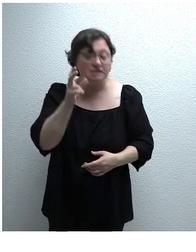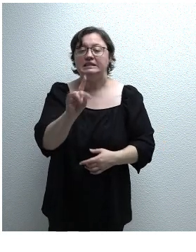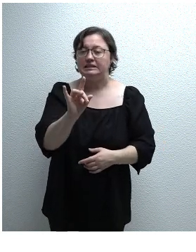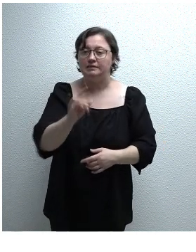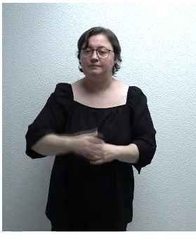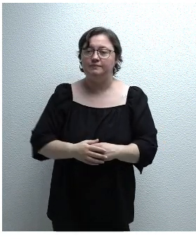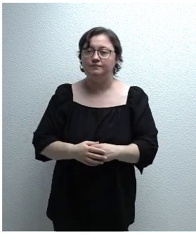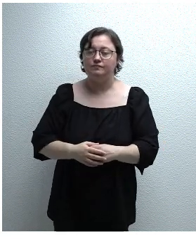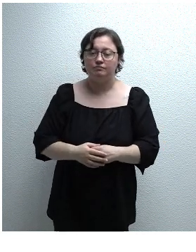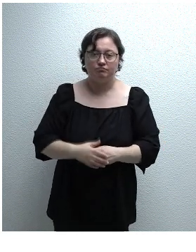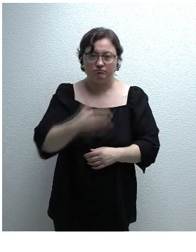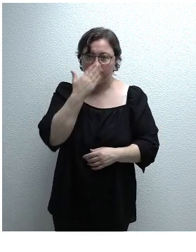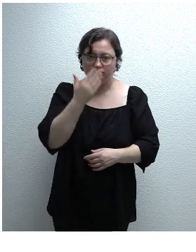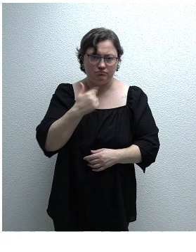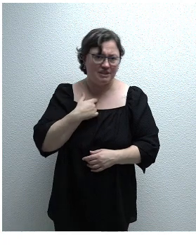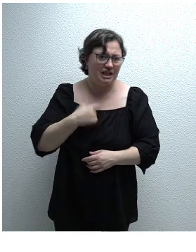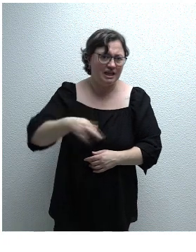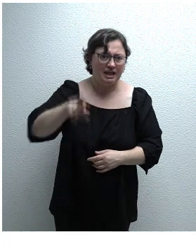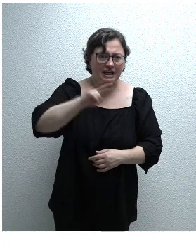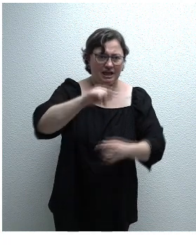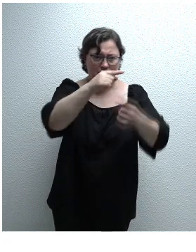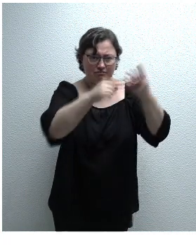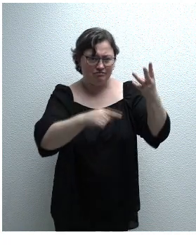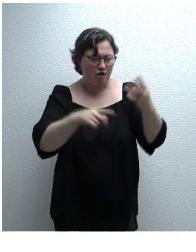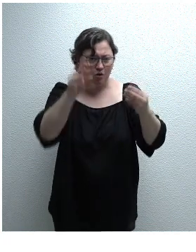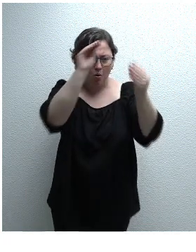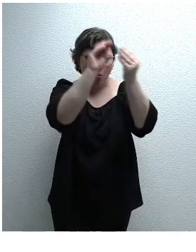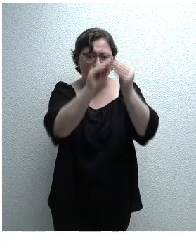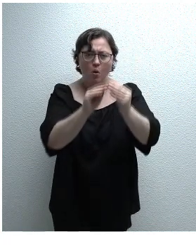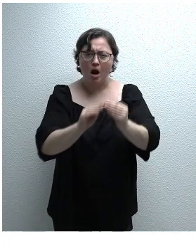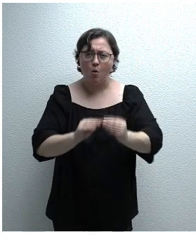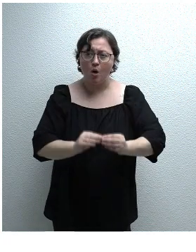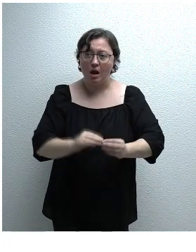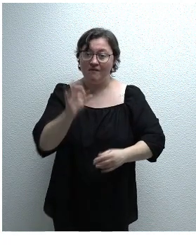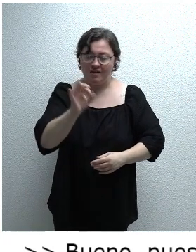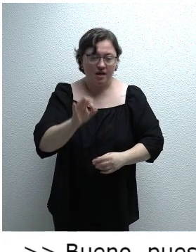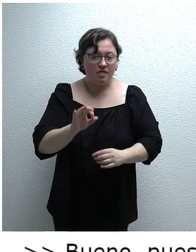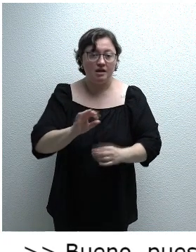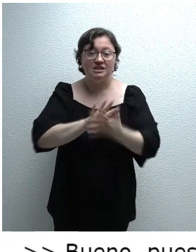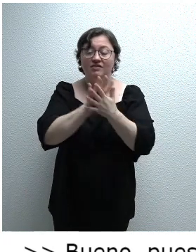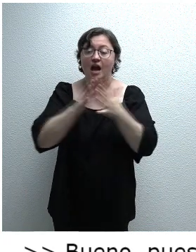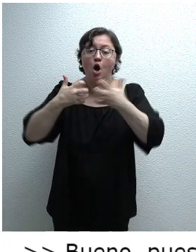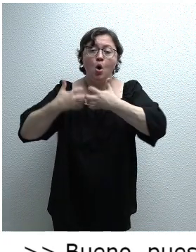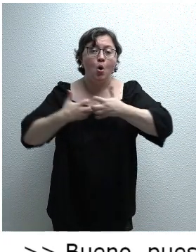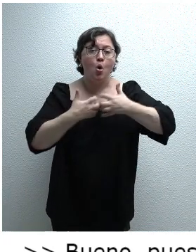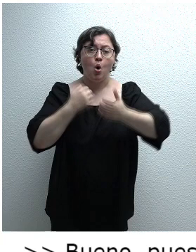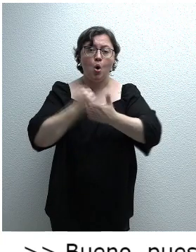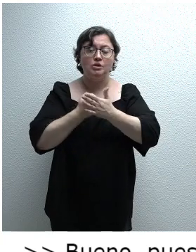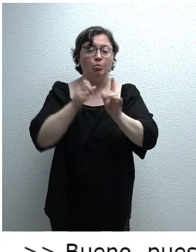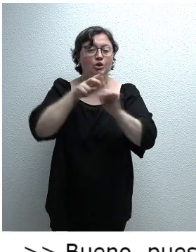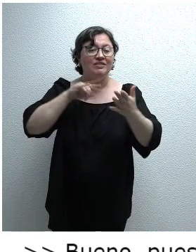puedo sino reiterar todo lo que venís diciendo. Evidentemente, esto es una lucha no solamente